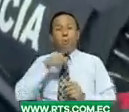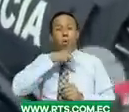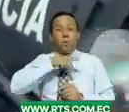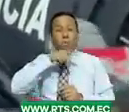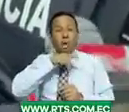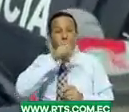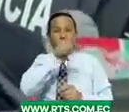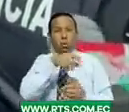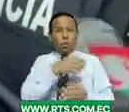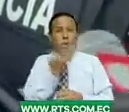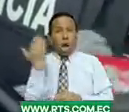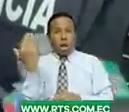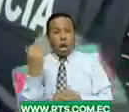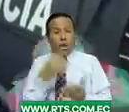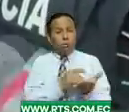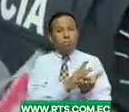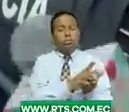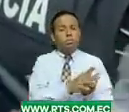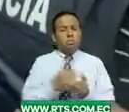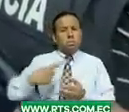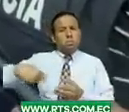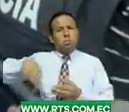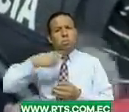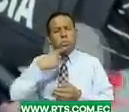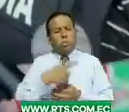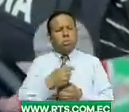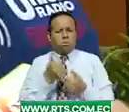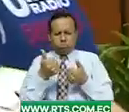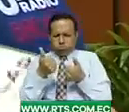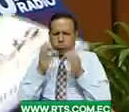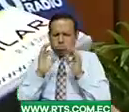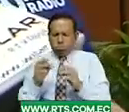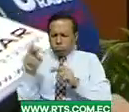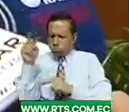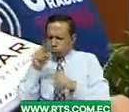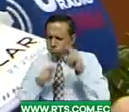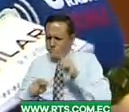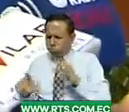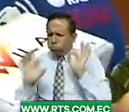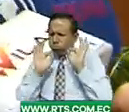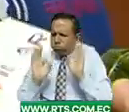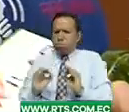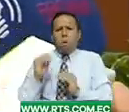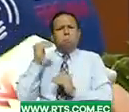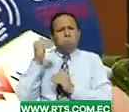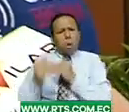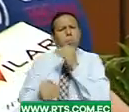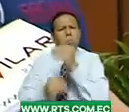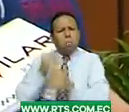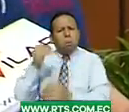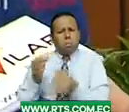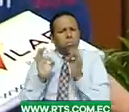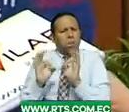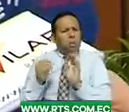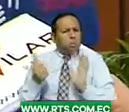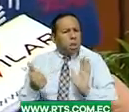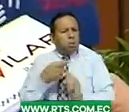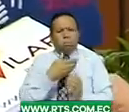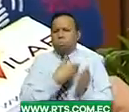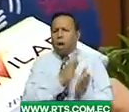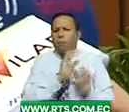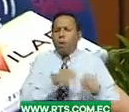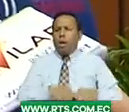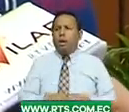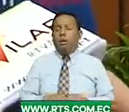todas las partes procesales pueden interponer. Aclaración o ampliación, presidente. Exacto, sí. Pero eso no podría alterar la decisión que ya tomó el